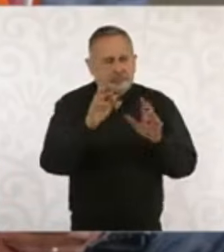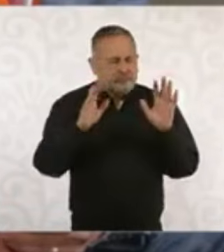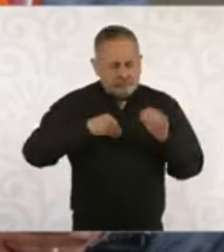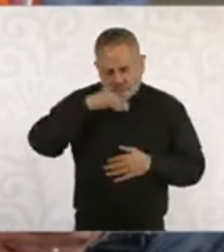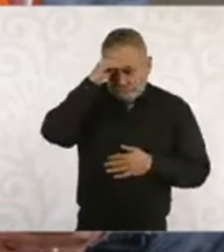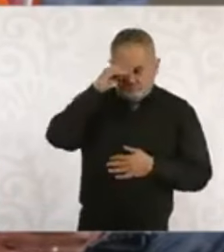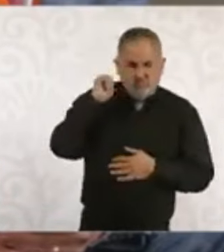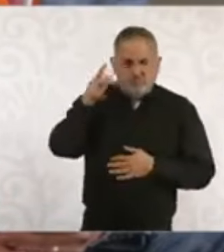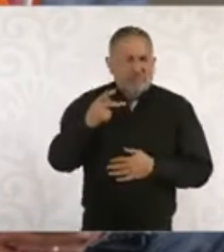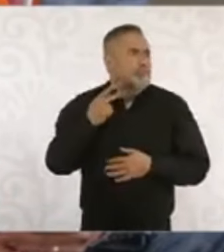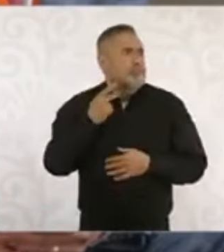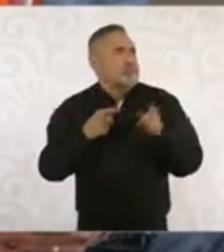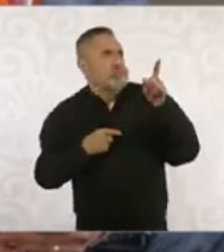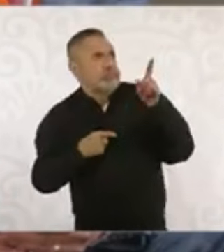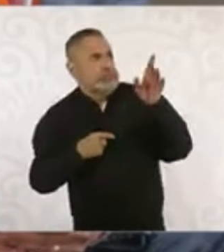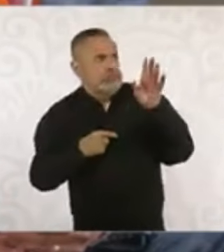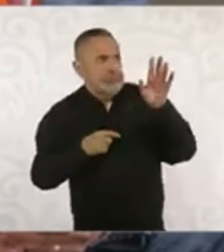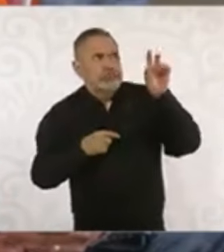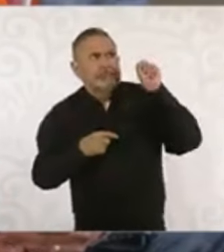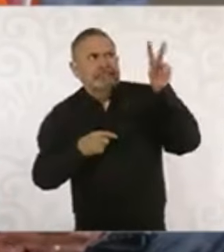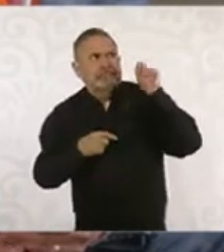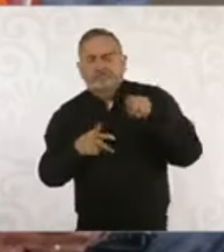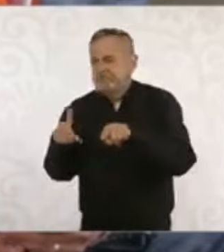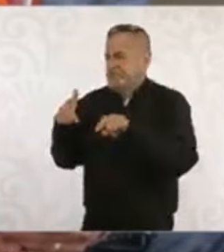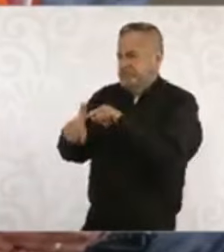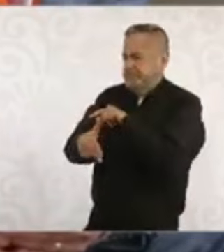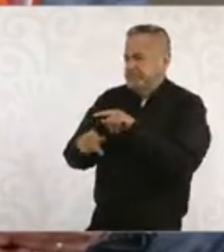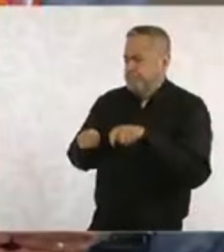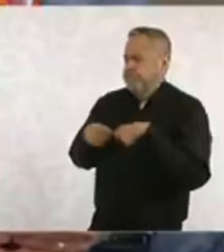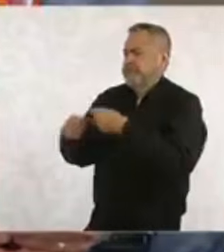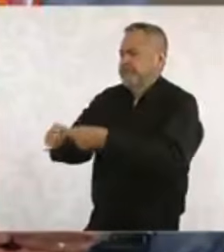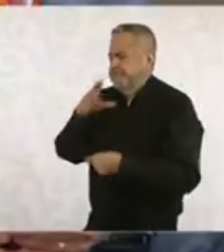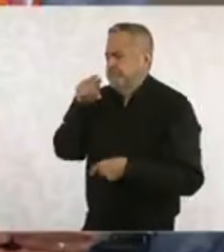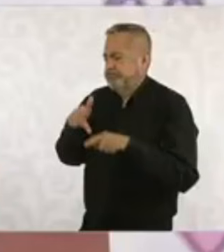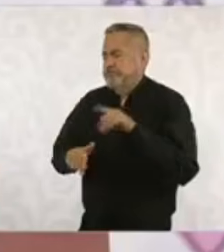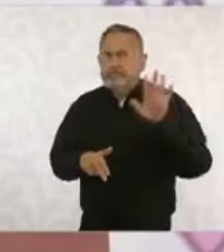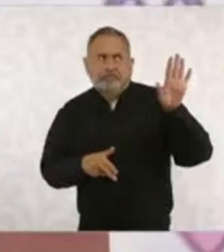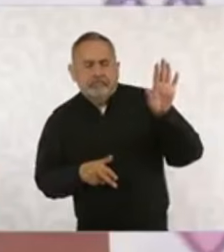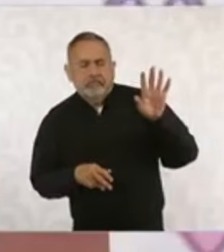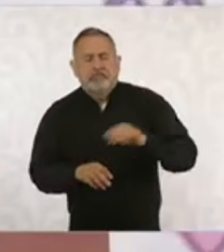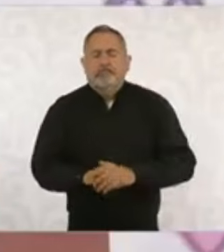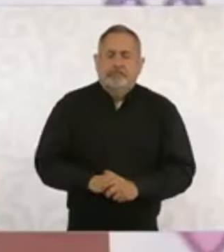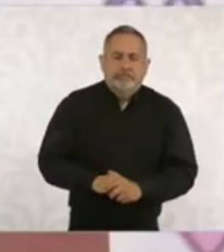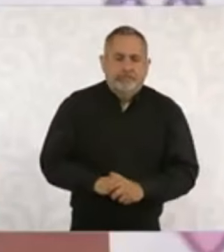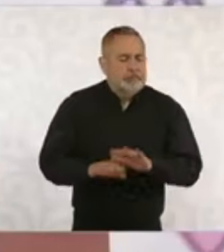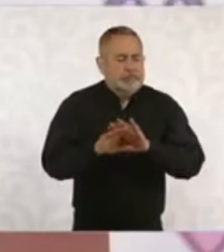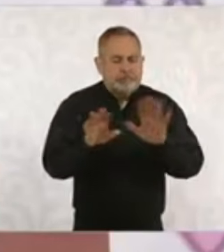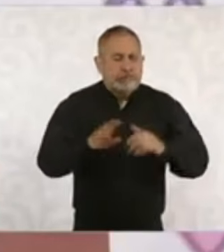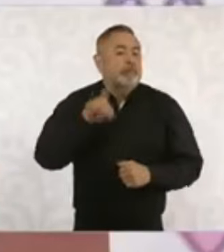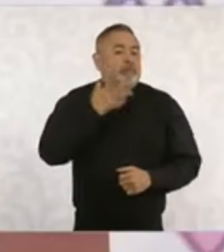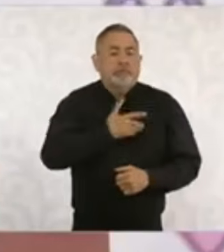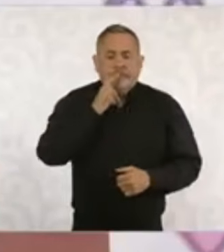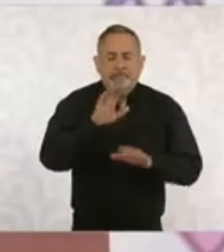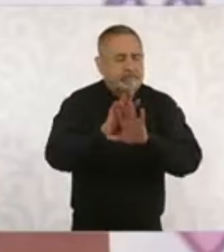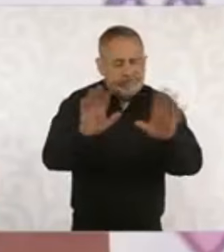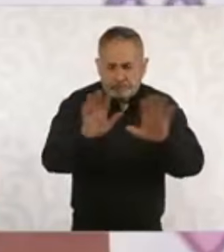consideración política en esta suspensión del envío de petróleo por parte de Pemex a Cuba? Pemex toma decisiones